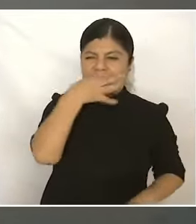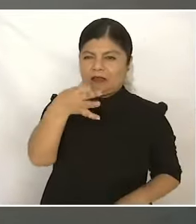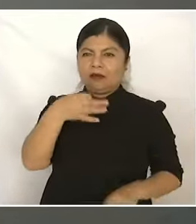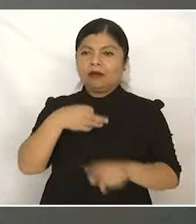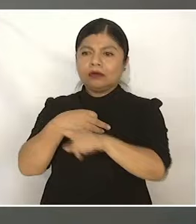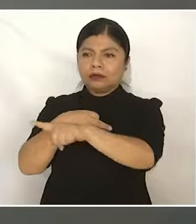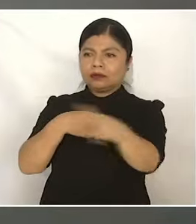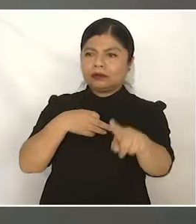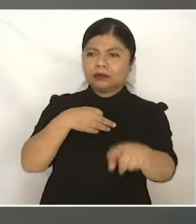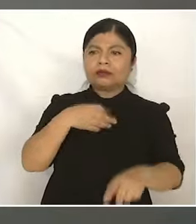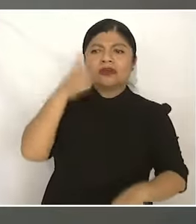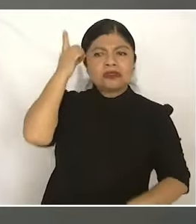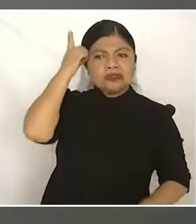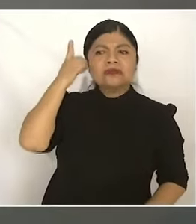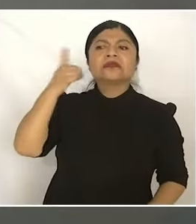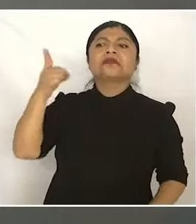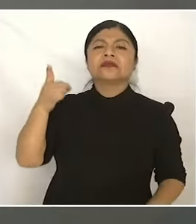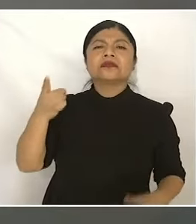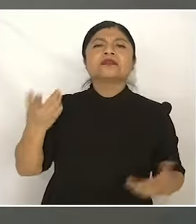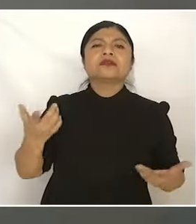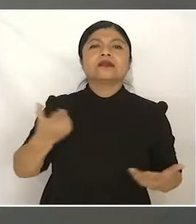ustedes es el dinero.